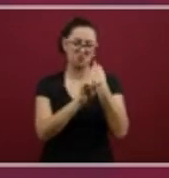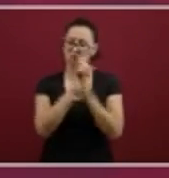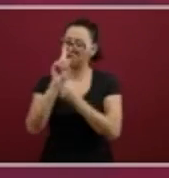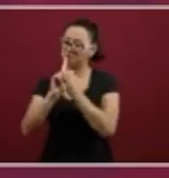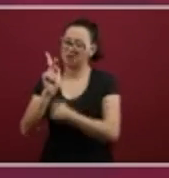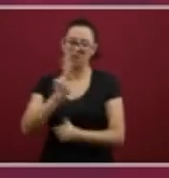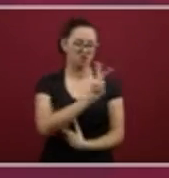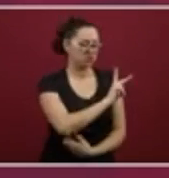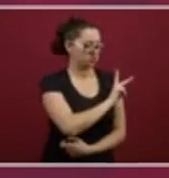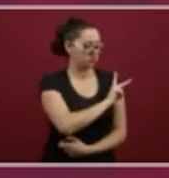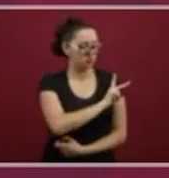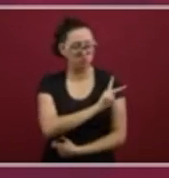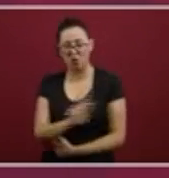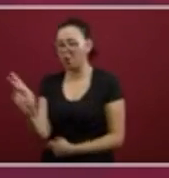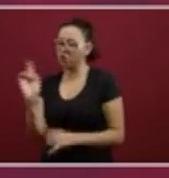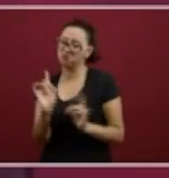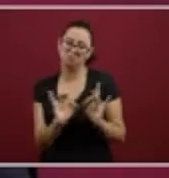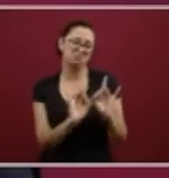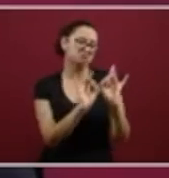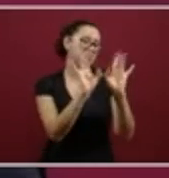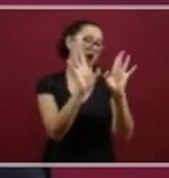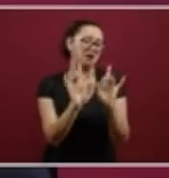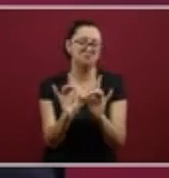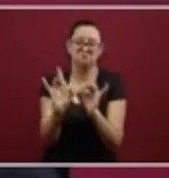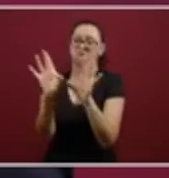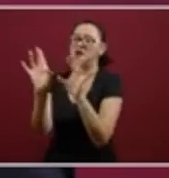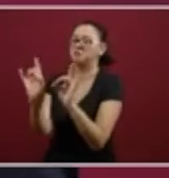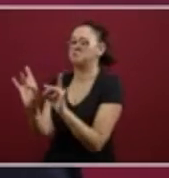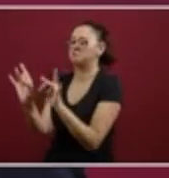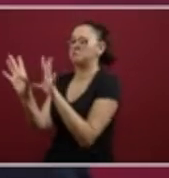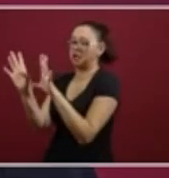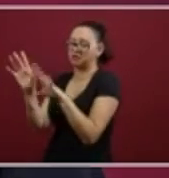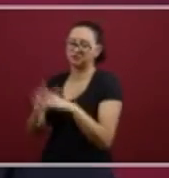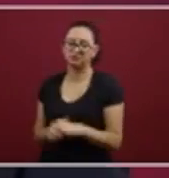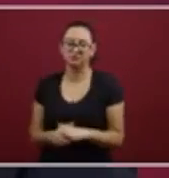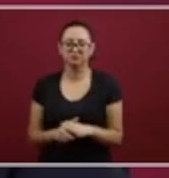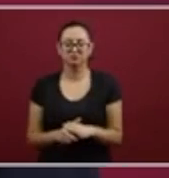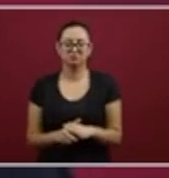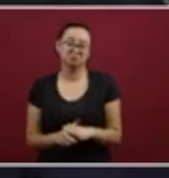Todos. Entonces, a lo mejor